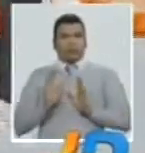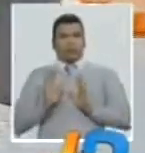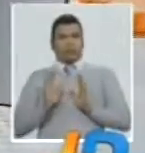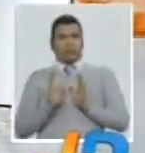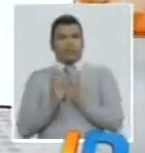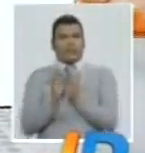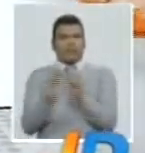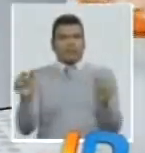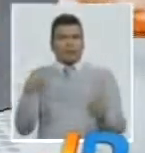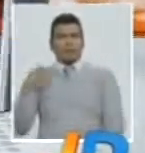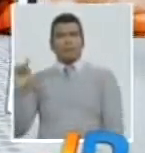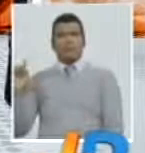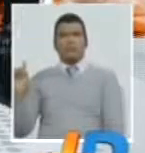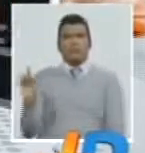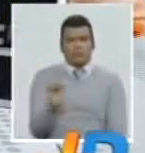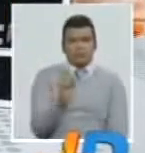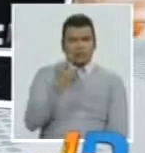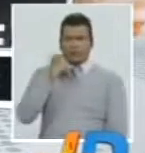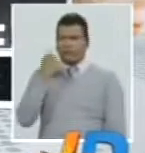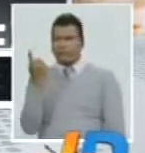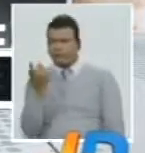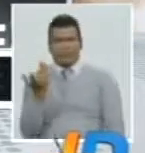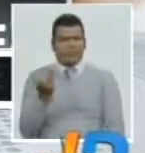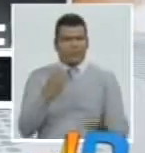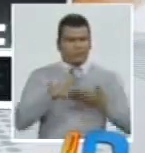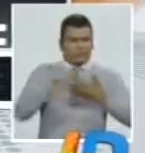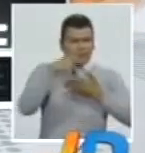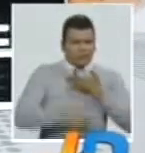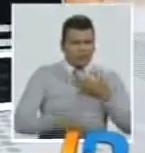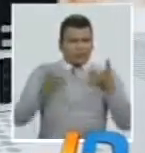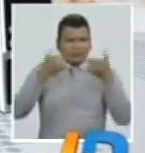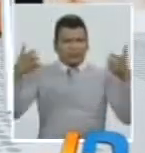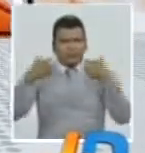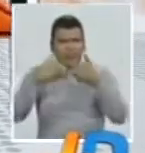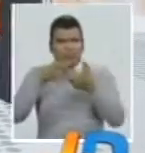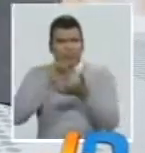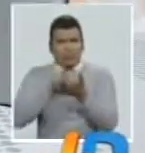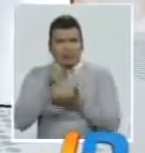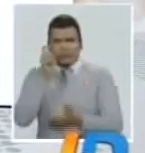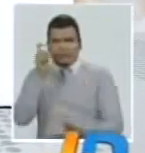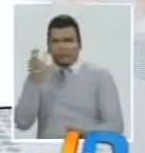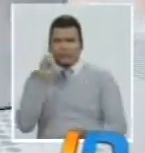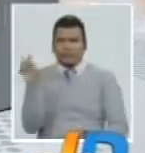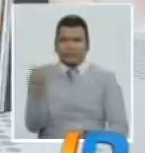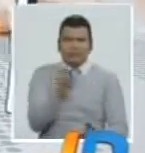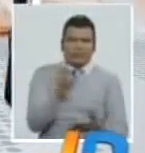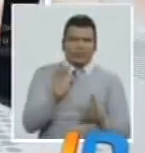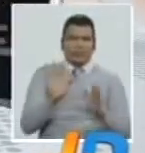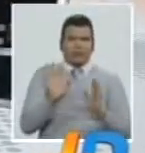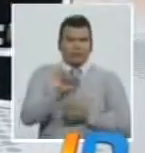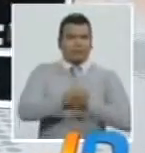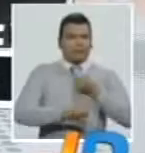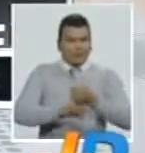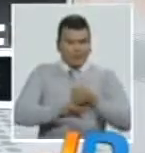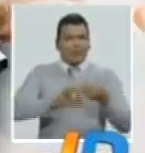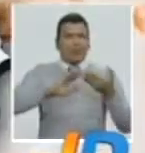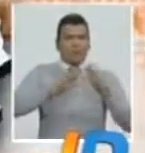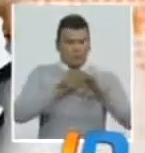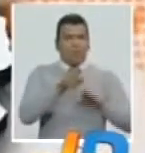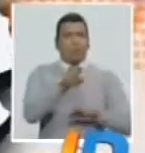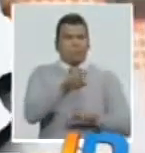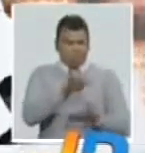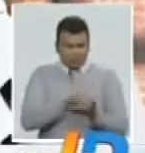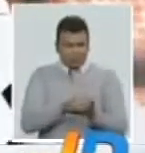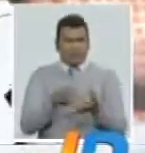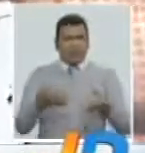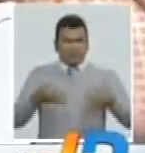él andaba verificando un proyecto de energía que queríamos pues colaborarle a dicha comunidad. El hecho